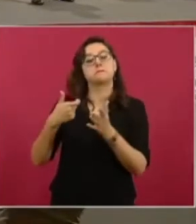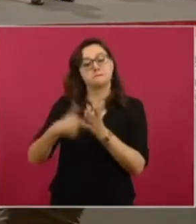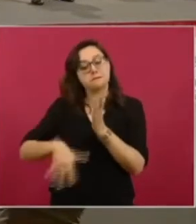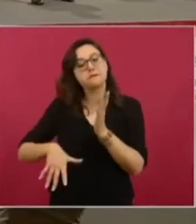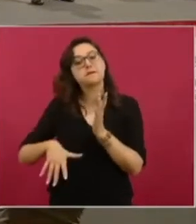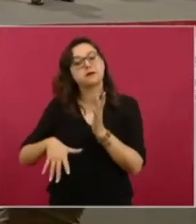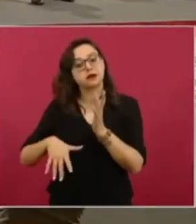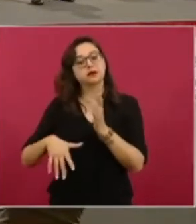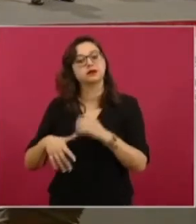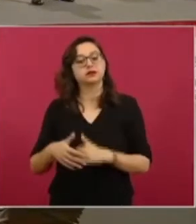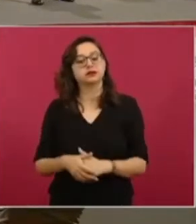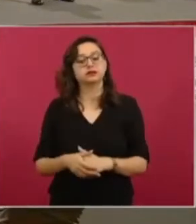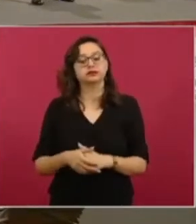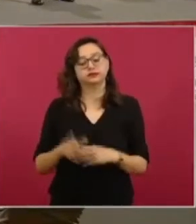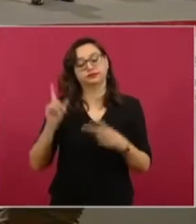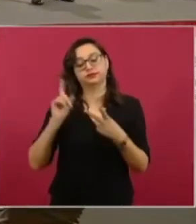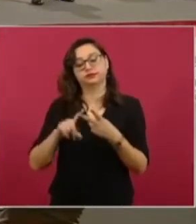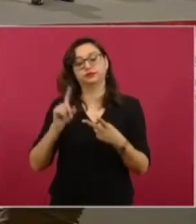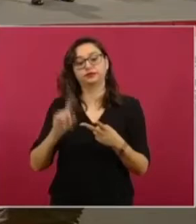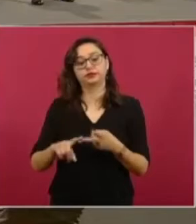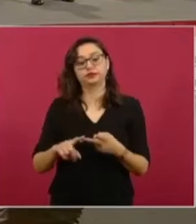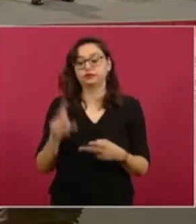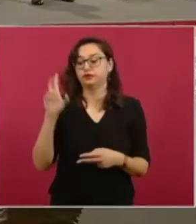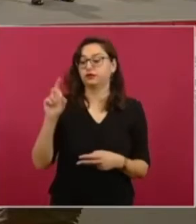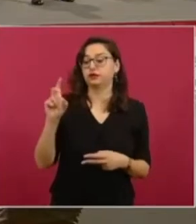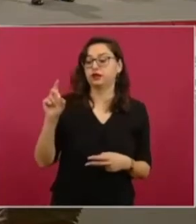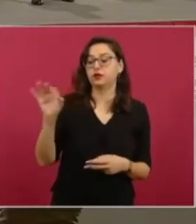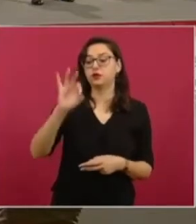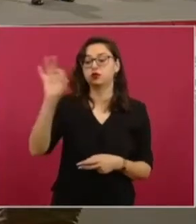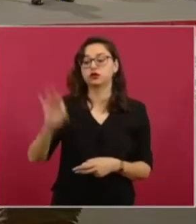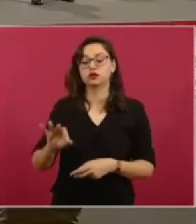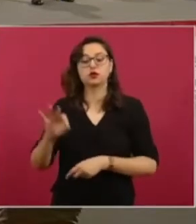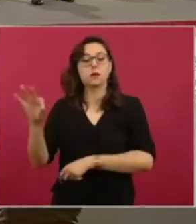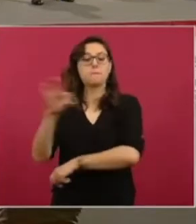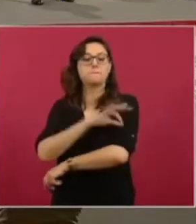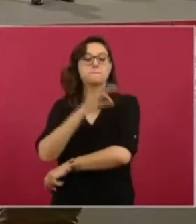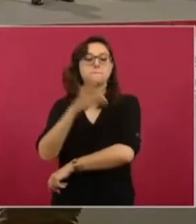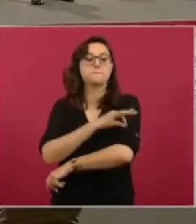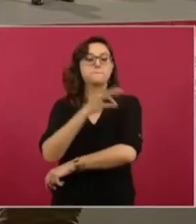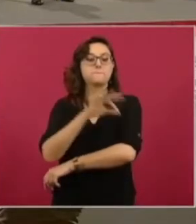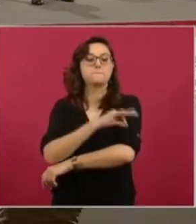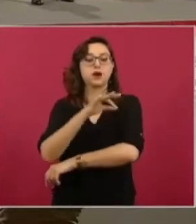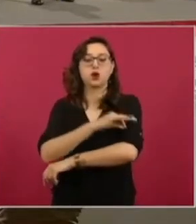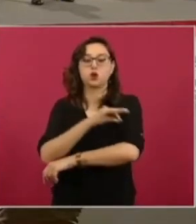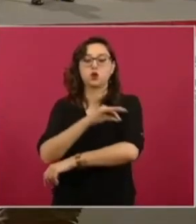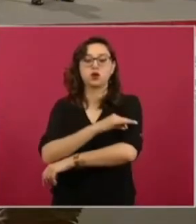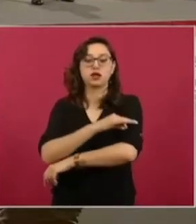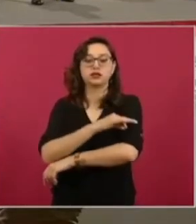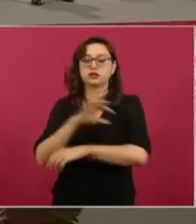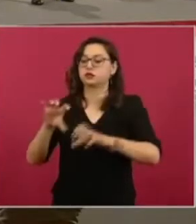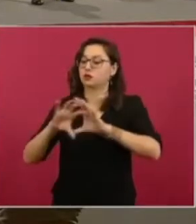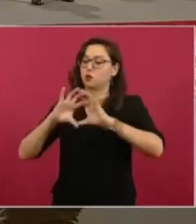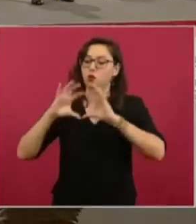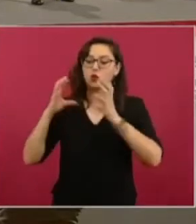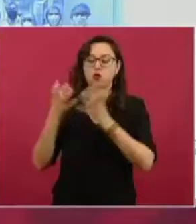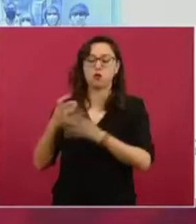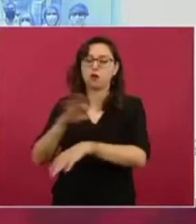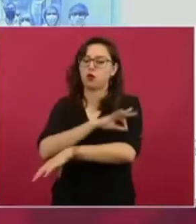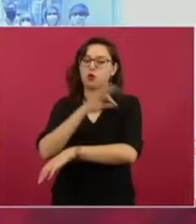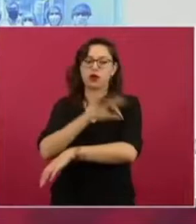produce el 30%, un tercio, de todas las vacunas mundiales, no solo de COVID, sino de todas las